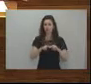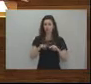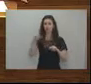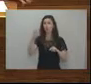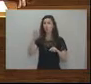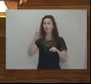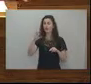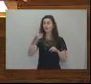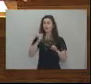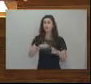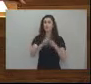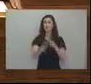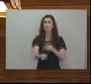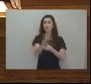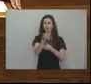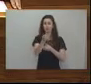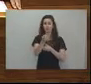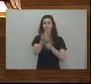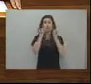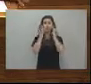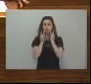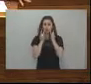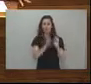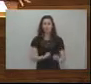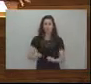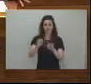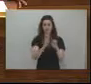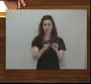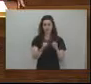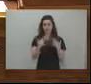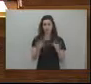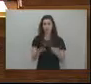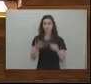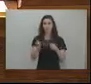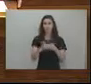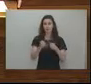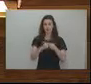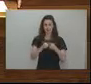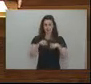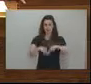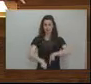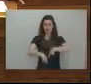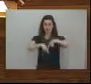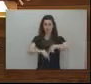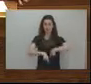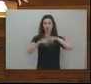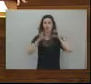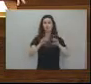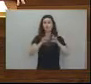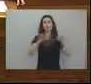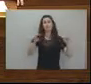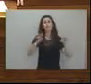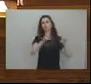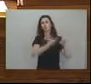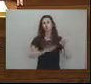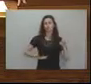Musel. Defendemos la defensa del carbón autóctono. Nos preocupa la clausura de empresas mineras, donde había empresarios gángsters